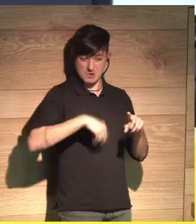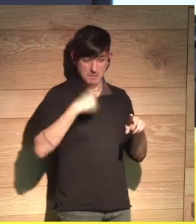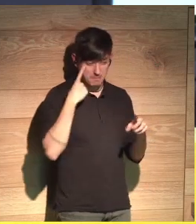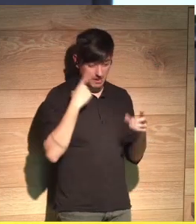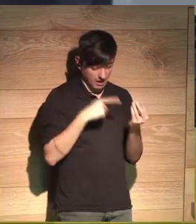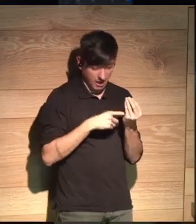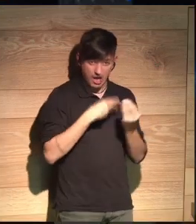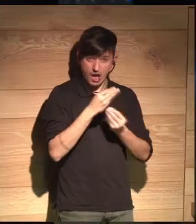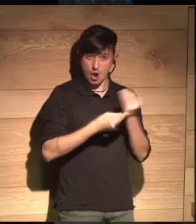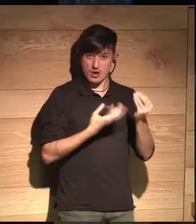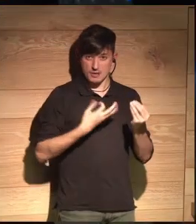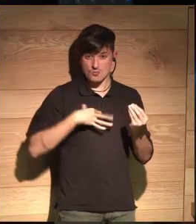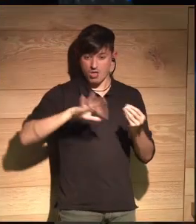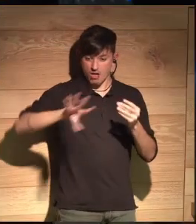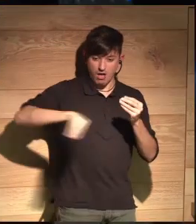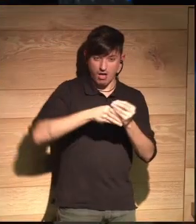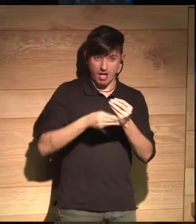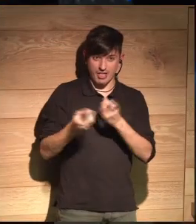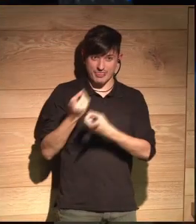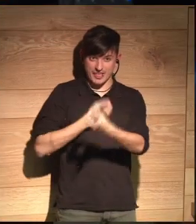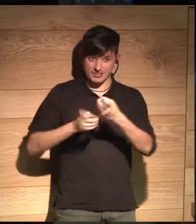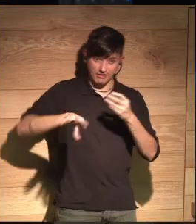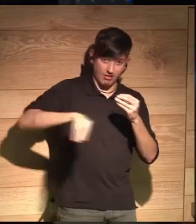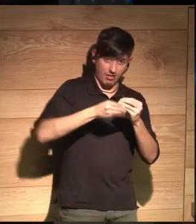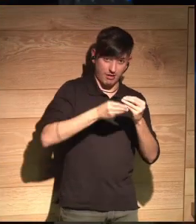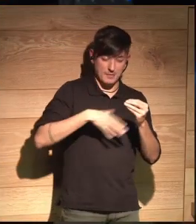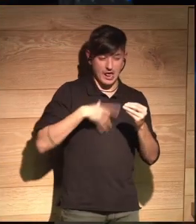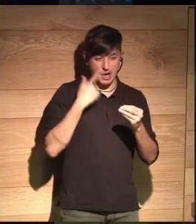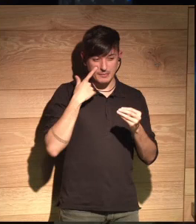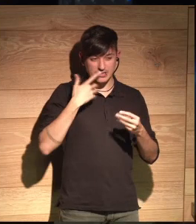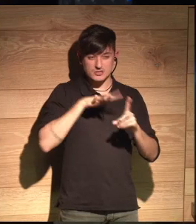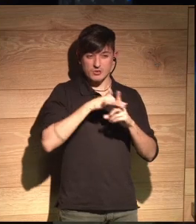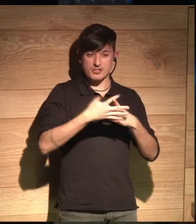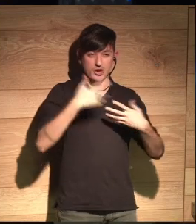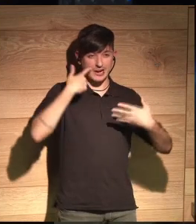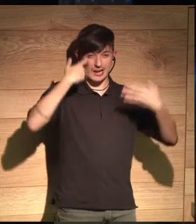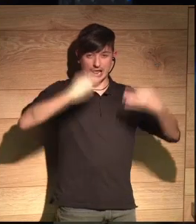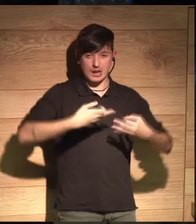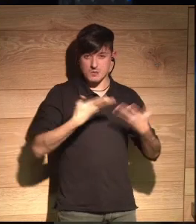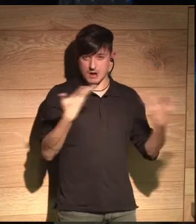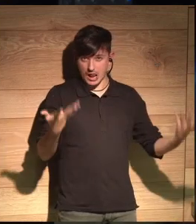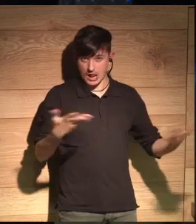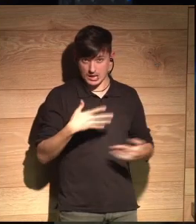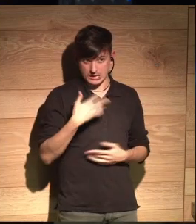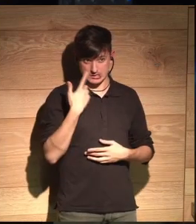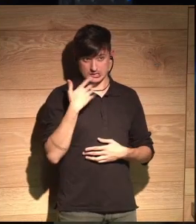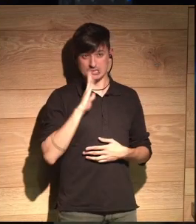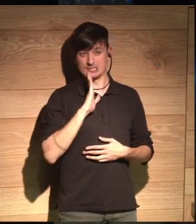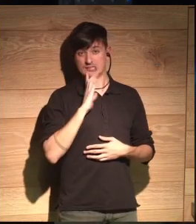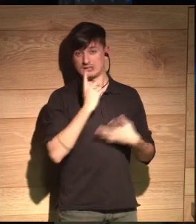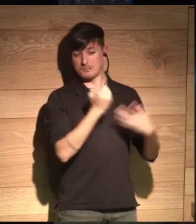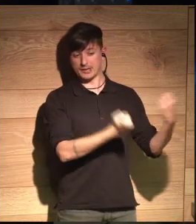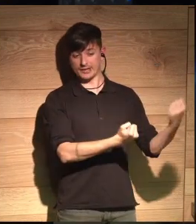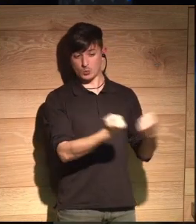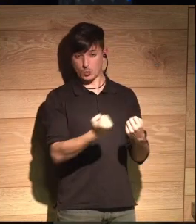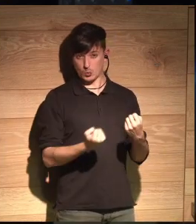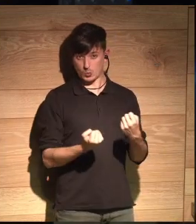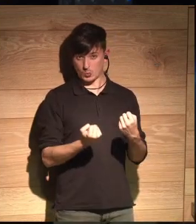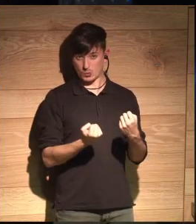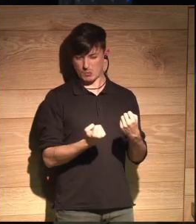ellos recopilar datos adicionales para ver qué es lo que está pasando entonces como les estoy diciendo el vehículo recopila